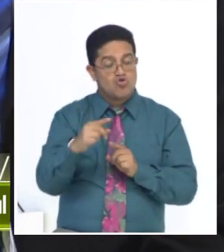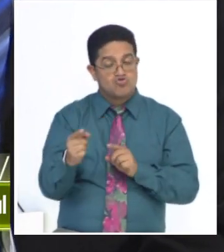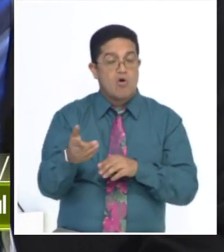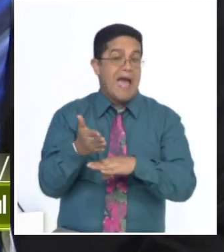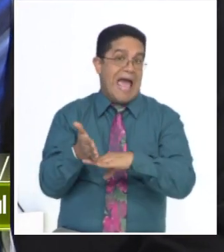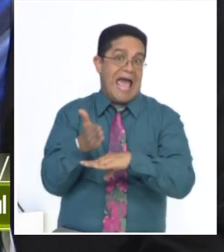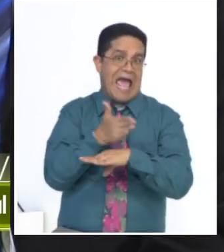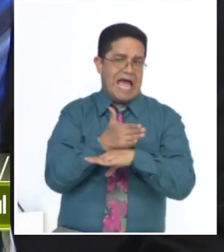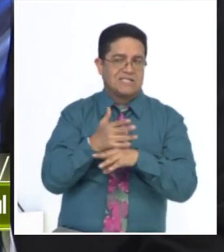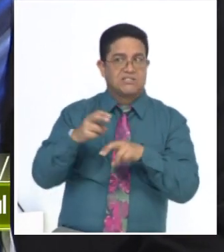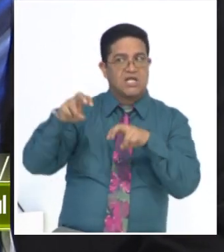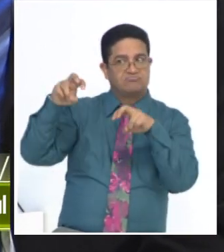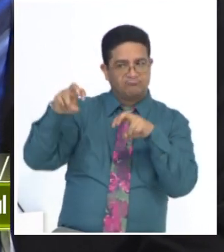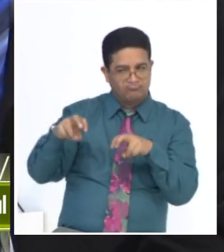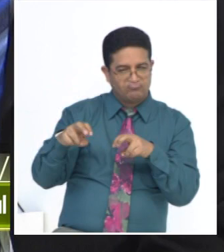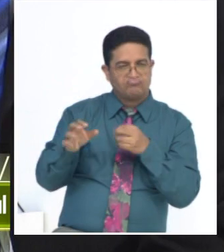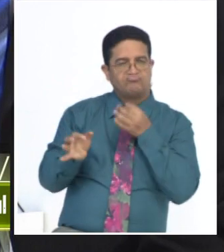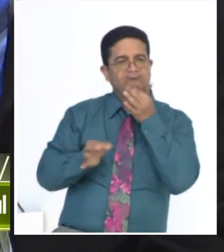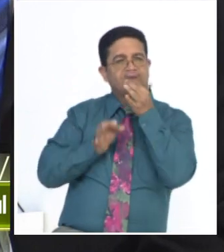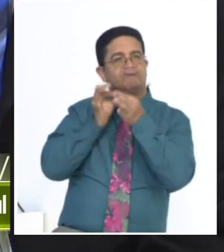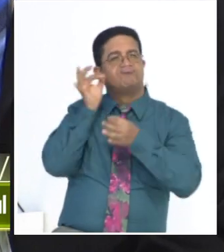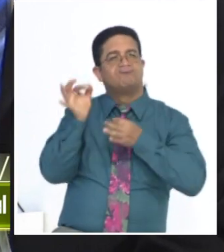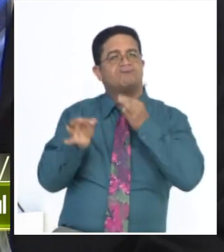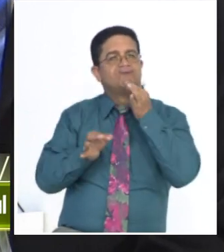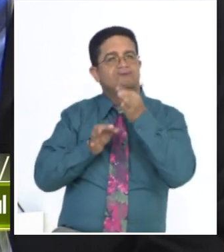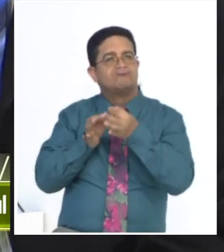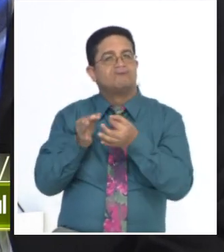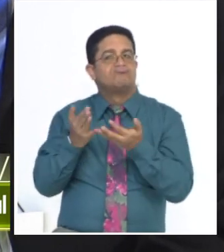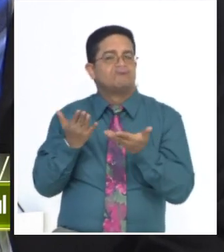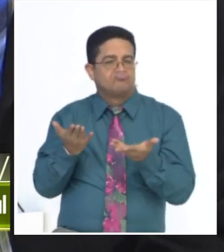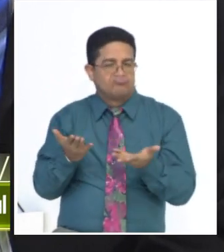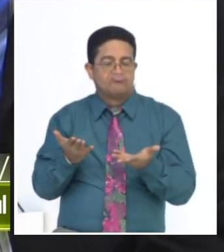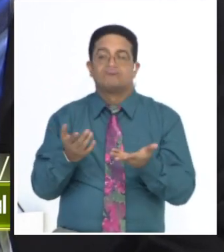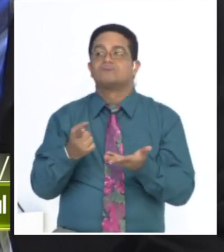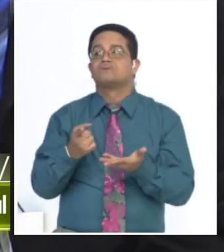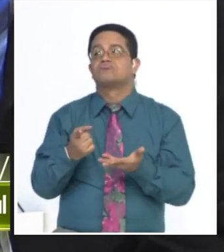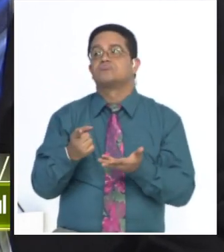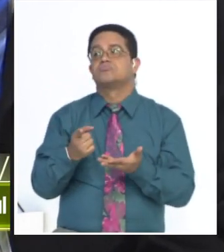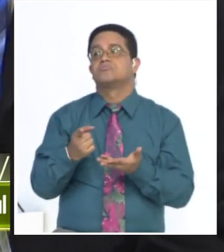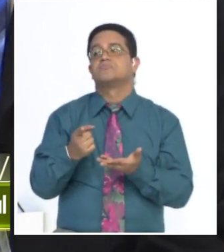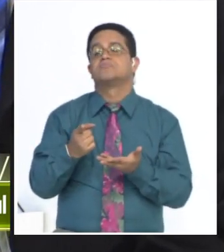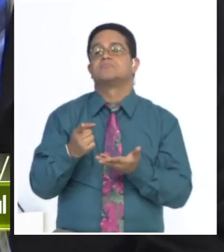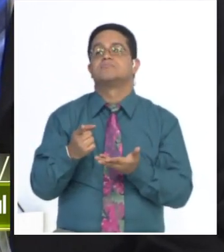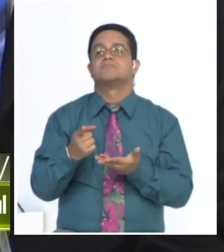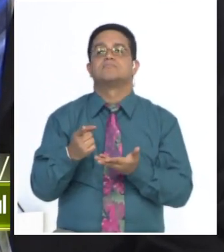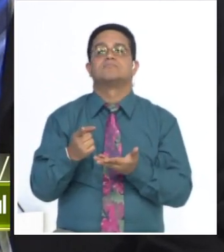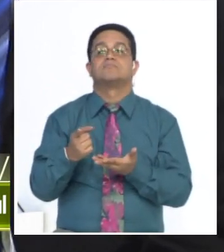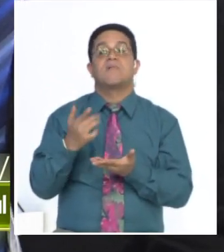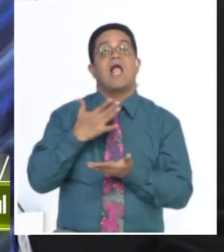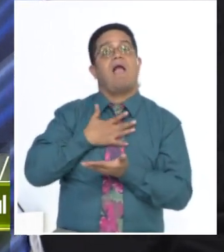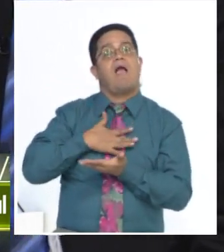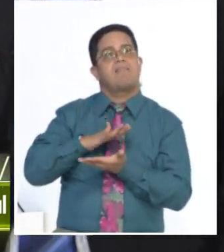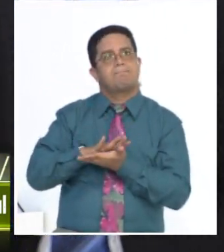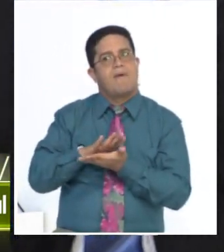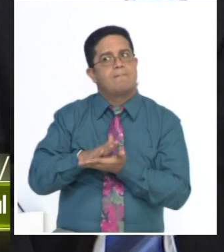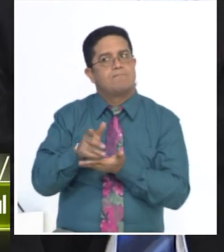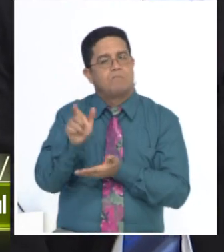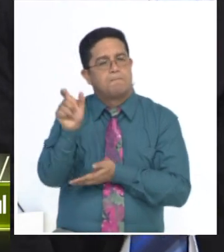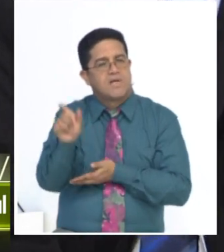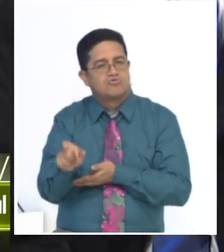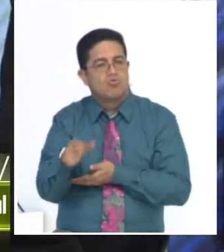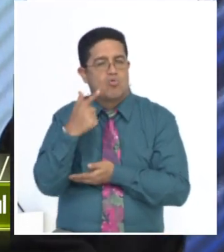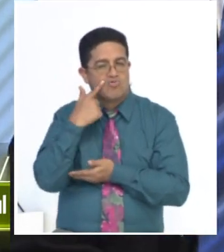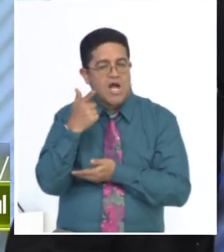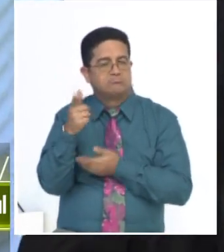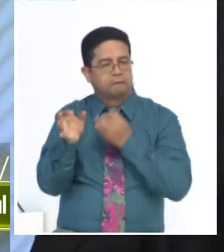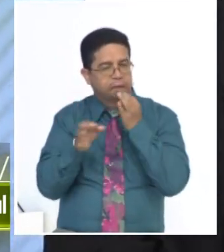muy importante hacerla en cualquier tipo de procedimiento, pues lo que hacemos es una ansiólisis verbal. Calmamos al paciente y buscamos que él entienda